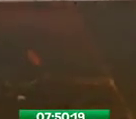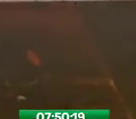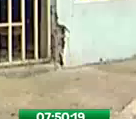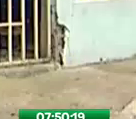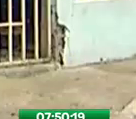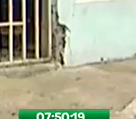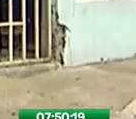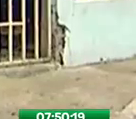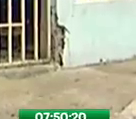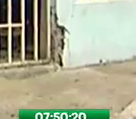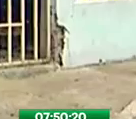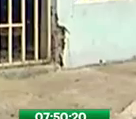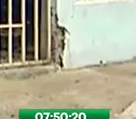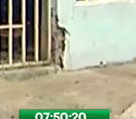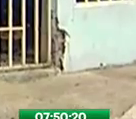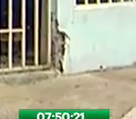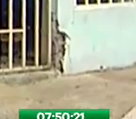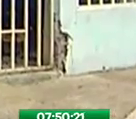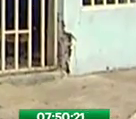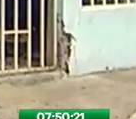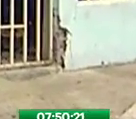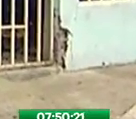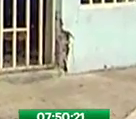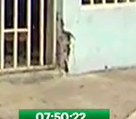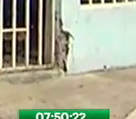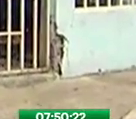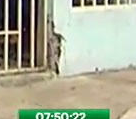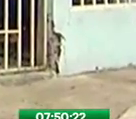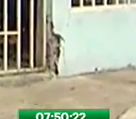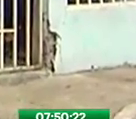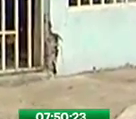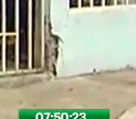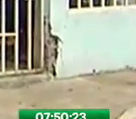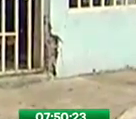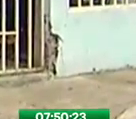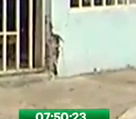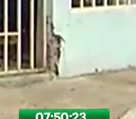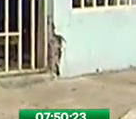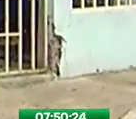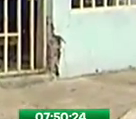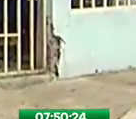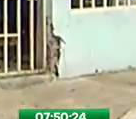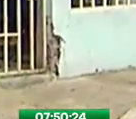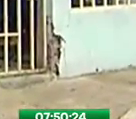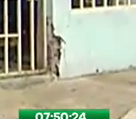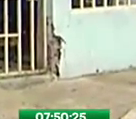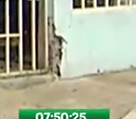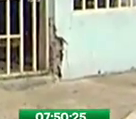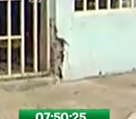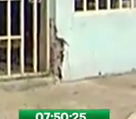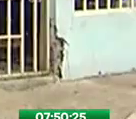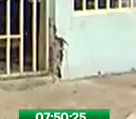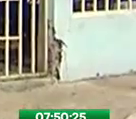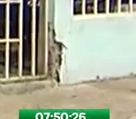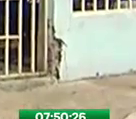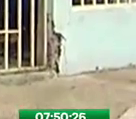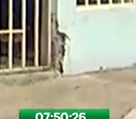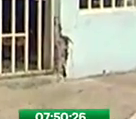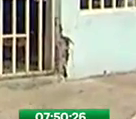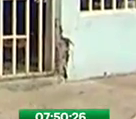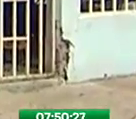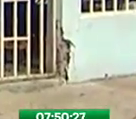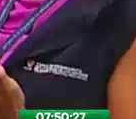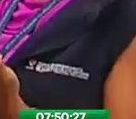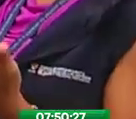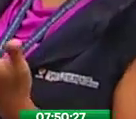bien. Pero los dos que trajeron esos insoportables fue lo que quemaron esto de ahí. Ellos quemaron, abrieron la puerta y se fueron a carrera y nunca